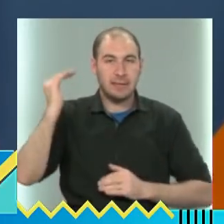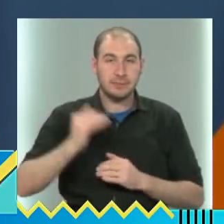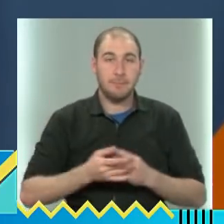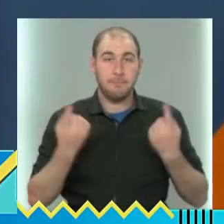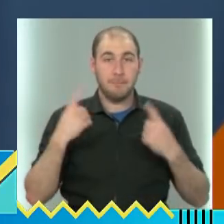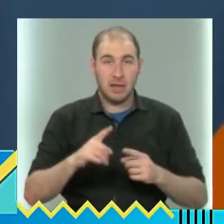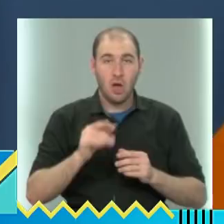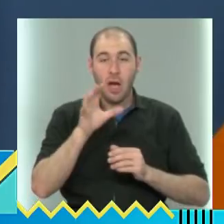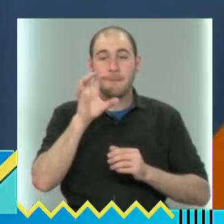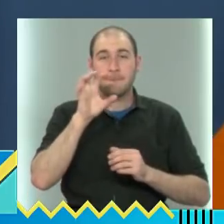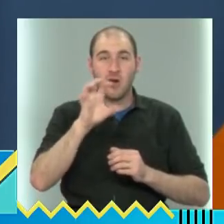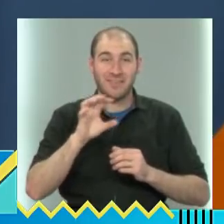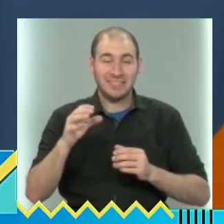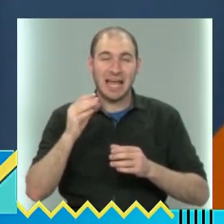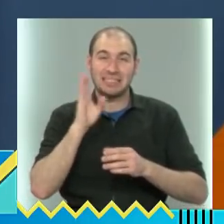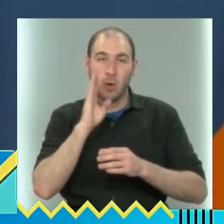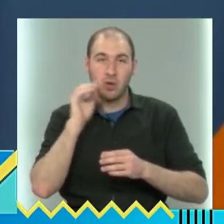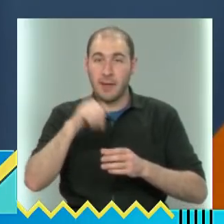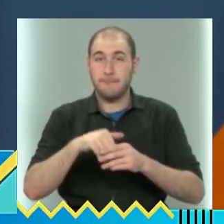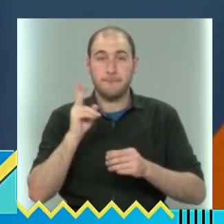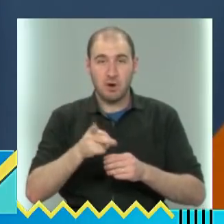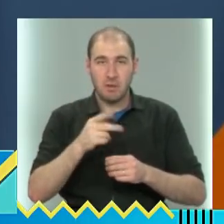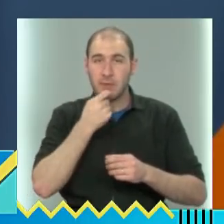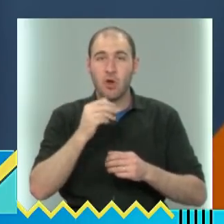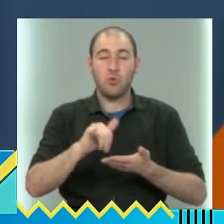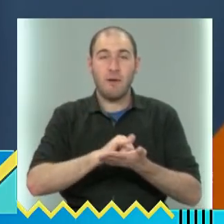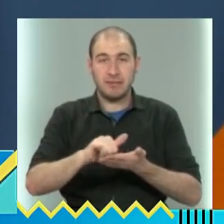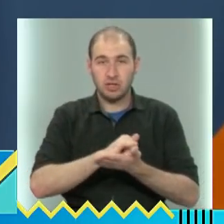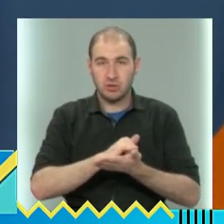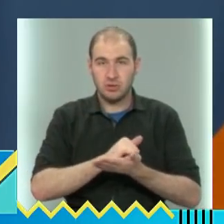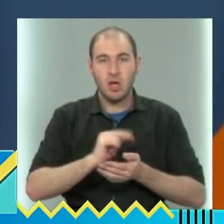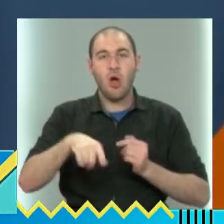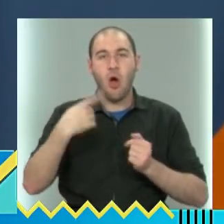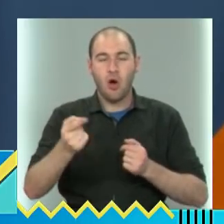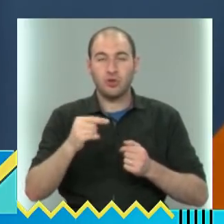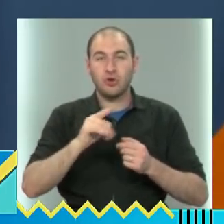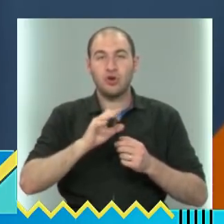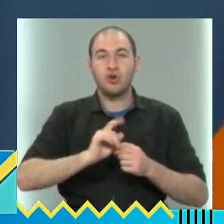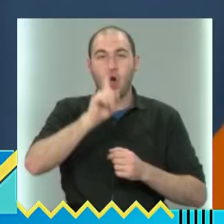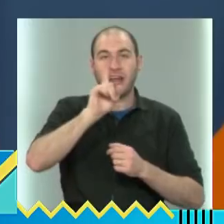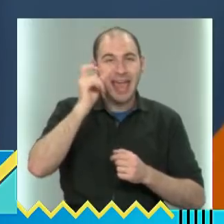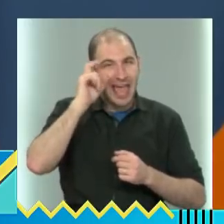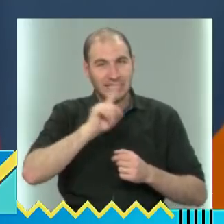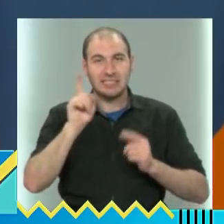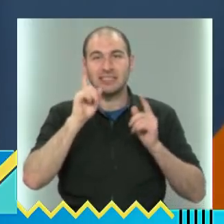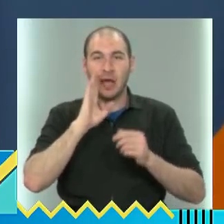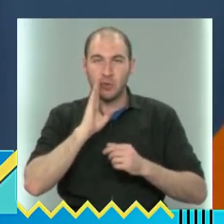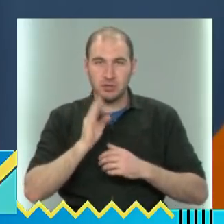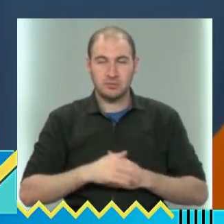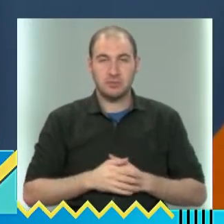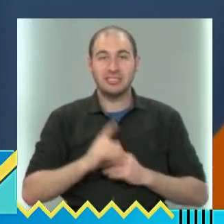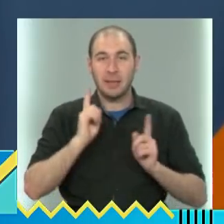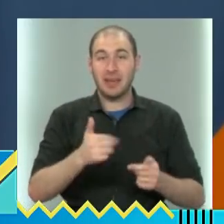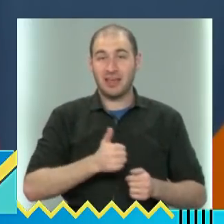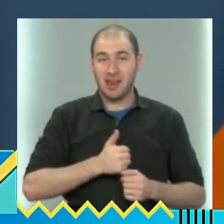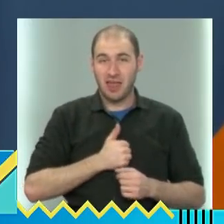embargo hay estados de los Estados Unidos en donde ha quedado prohibido, por ejemplo el de Nueva York y otros del noreste estadounidense, como también en